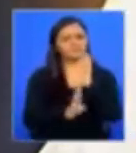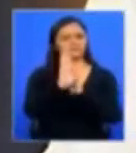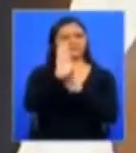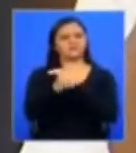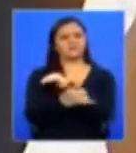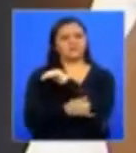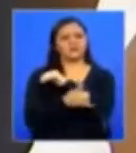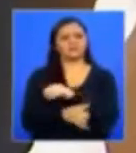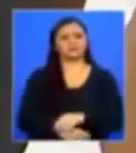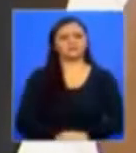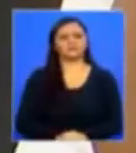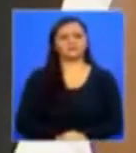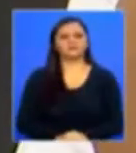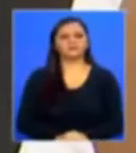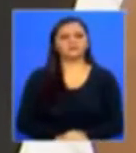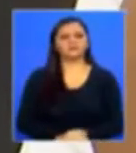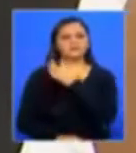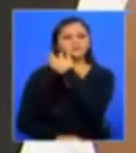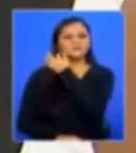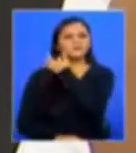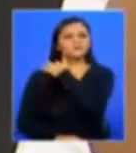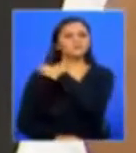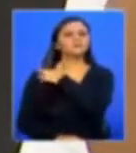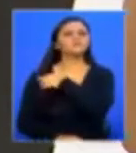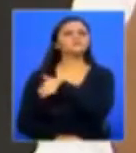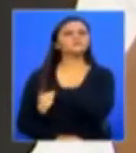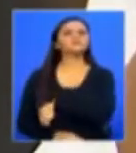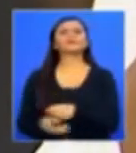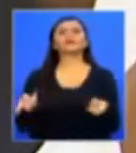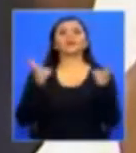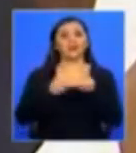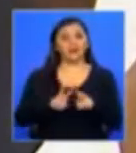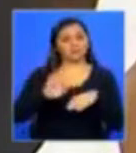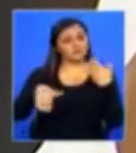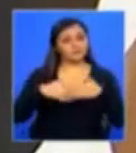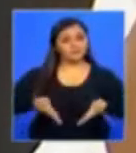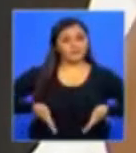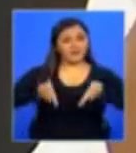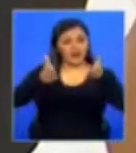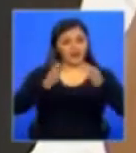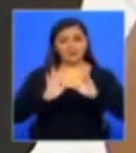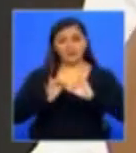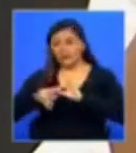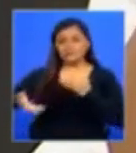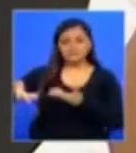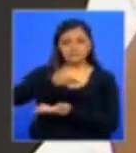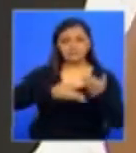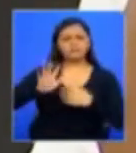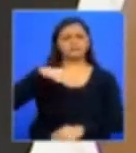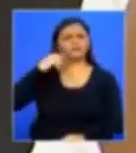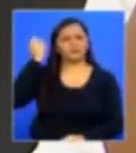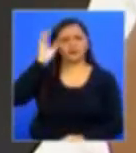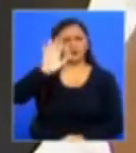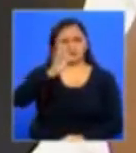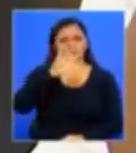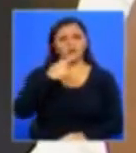al país que es de todos, compatriotas. Y por ejemplo, además de que las calles están bastante estropeadas, no entiendo, por favor, eso hay